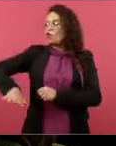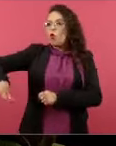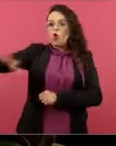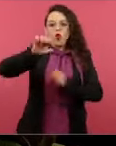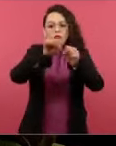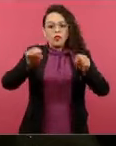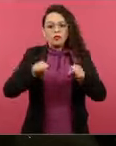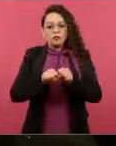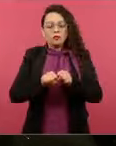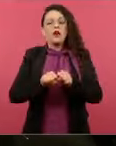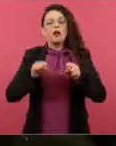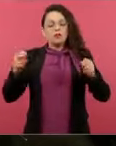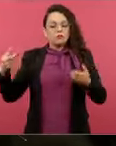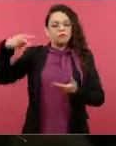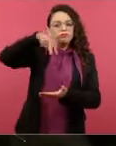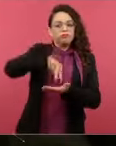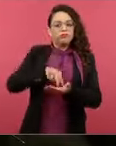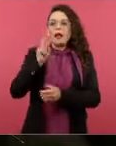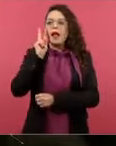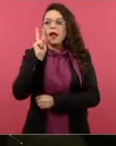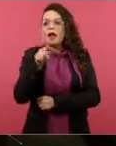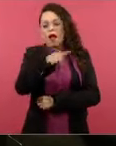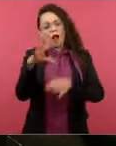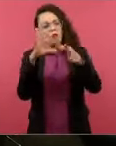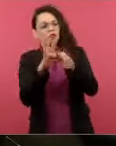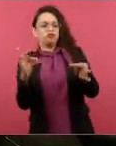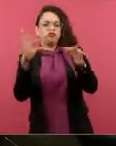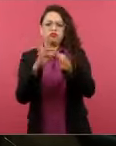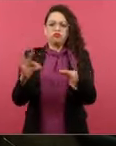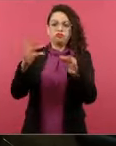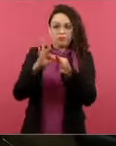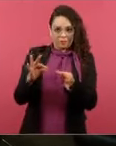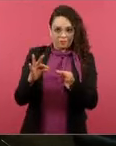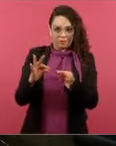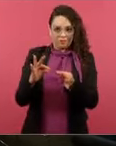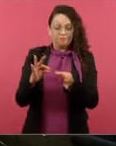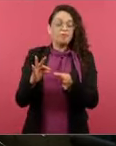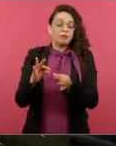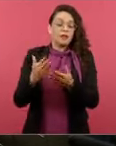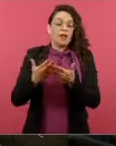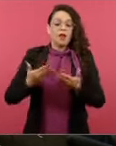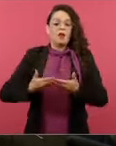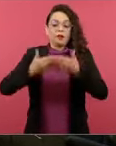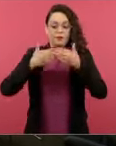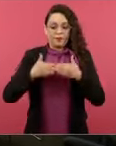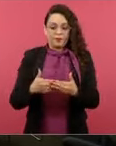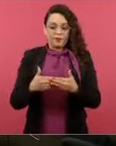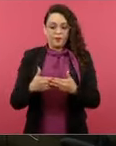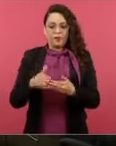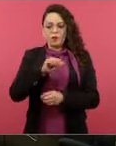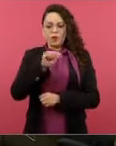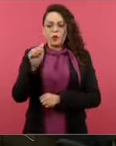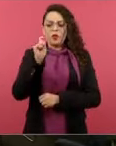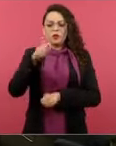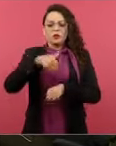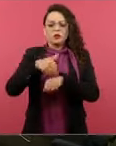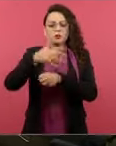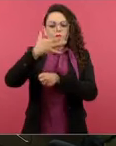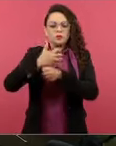Entonces, esta sería esta parte, pero ahora vamos con el momento 5, que no es menos importante, que se